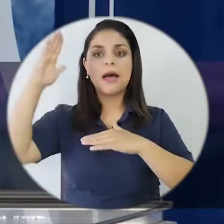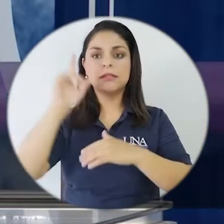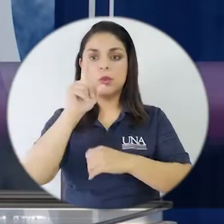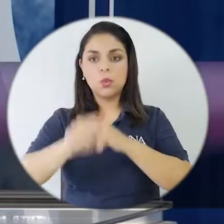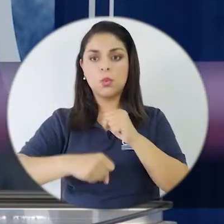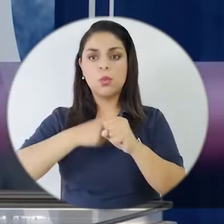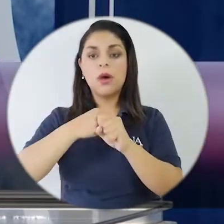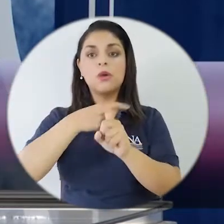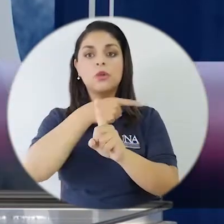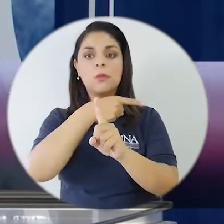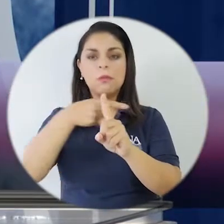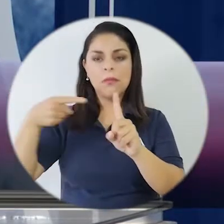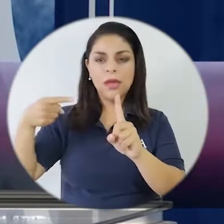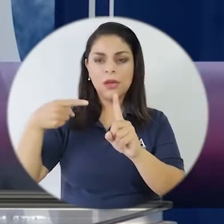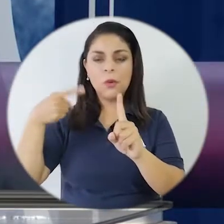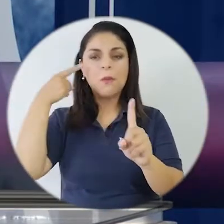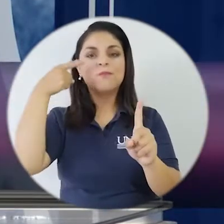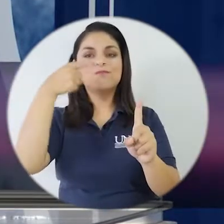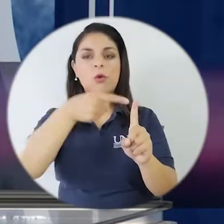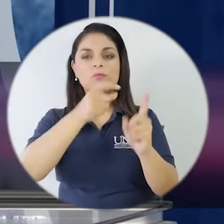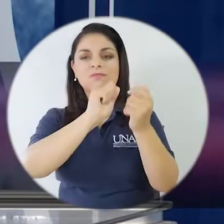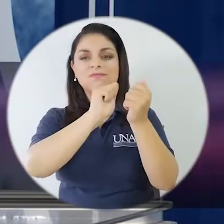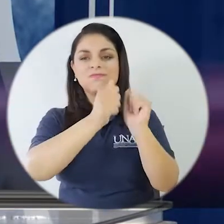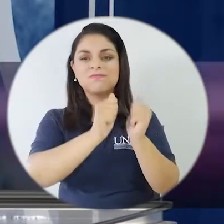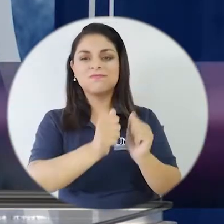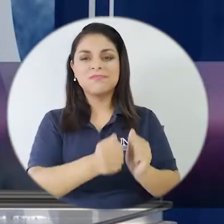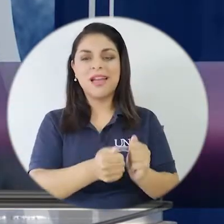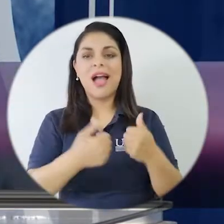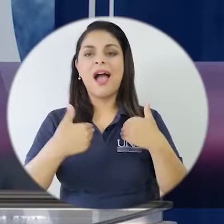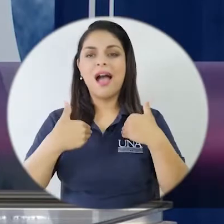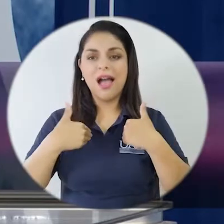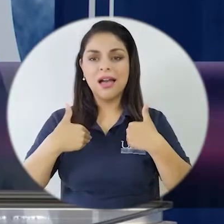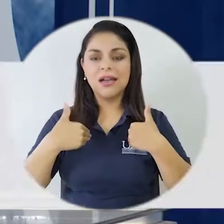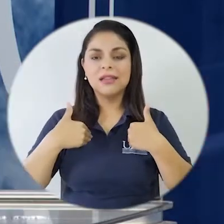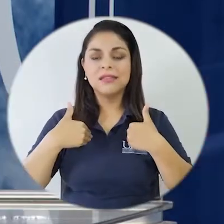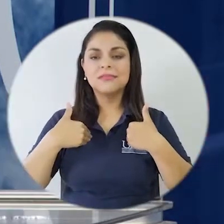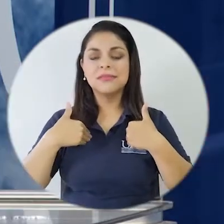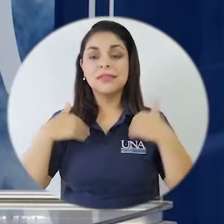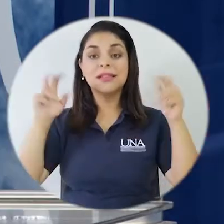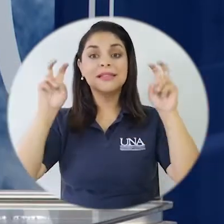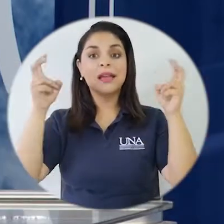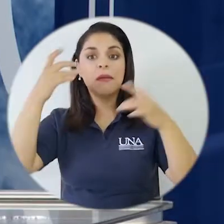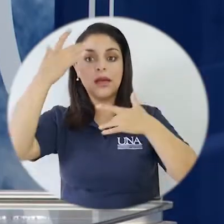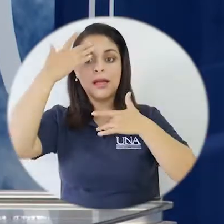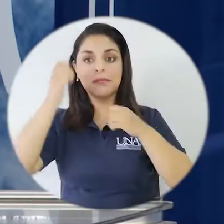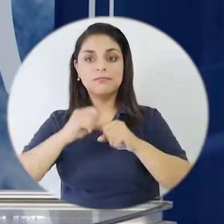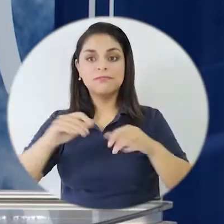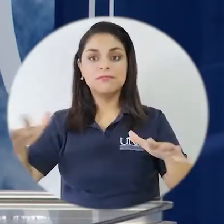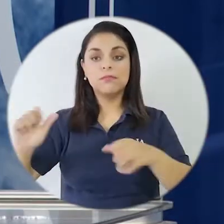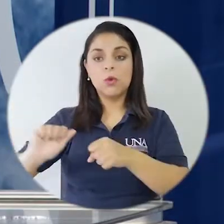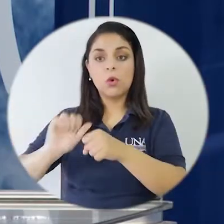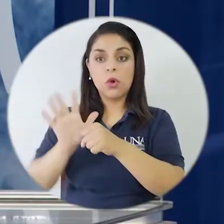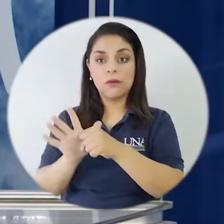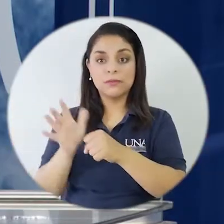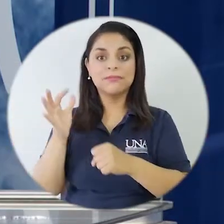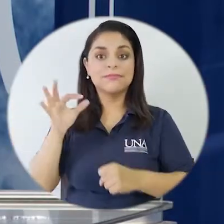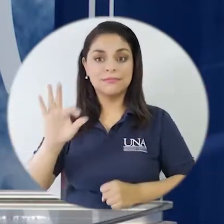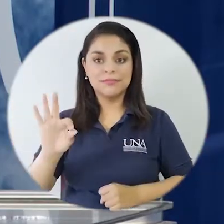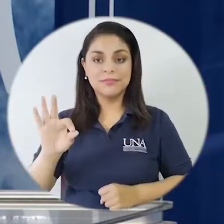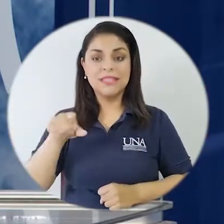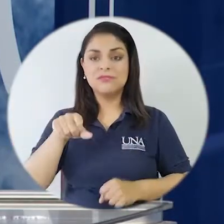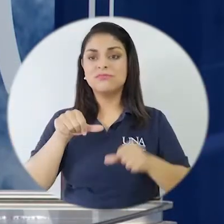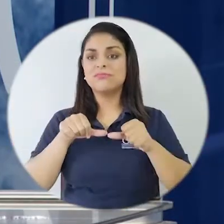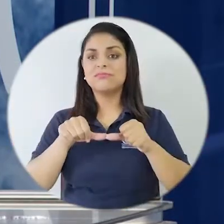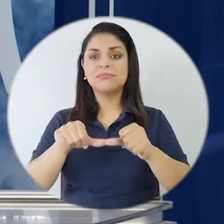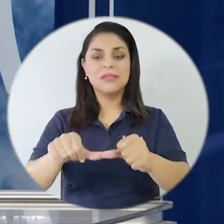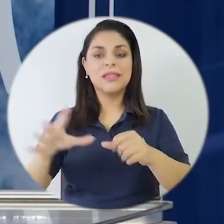a raíz pues, de todos los cambios que hemos tenido que experimentar en nuestra vida por el tema de la pandemia por la COVID-19 y pues que